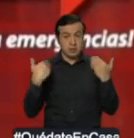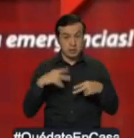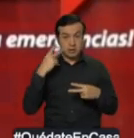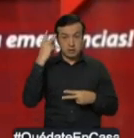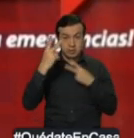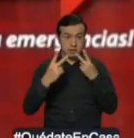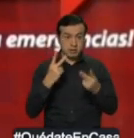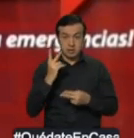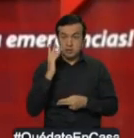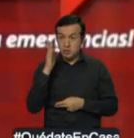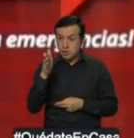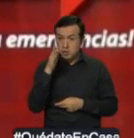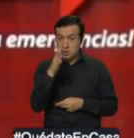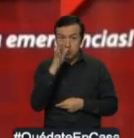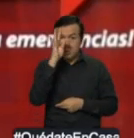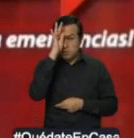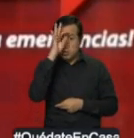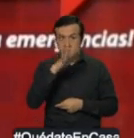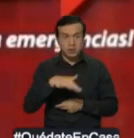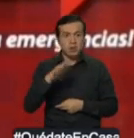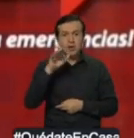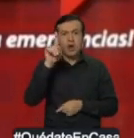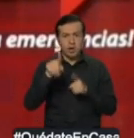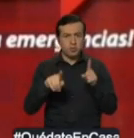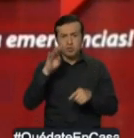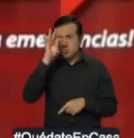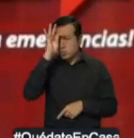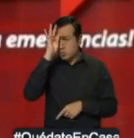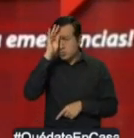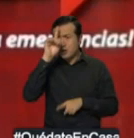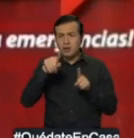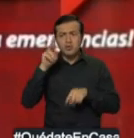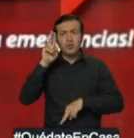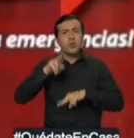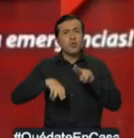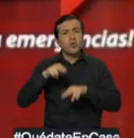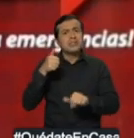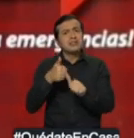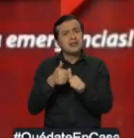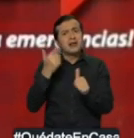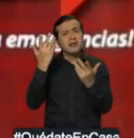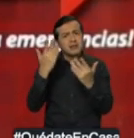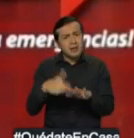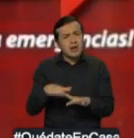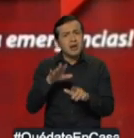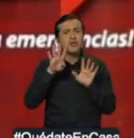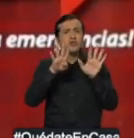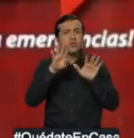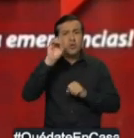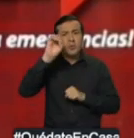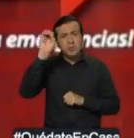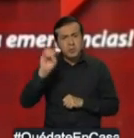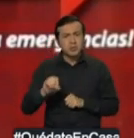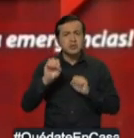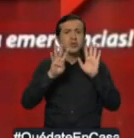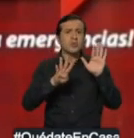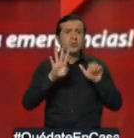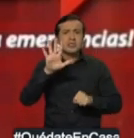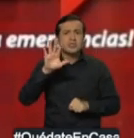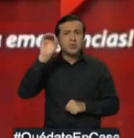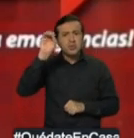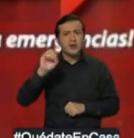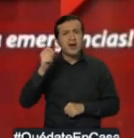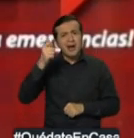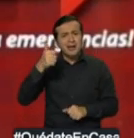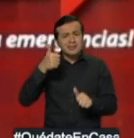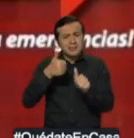suyas hospitales que están muy cerca de entregarse hospitales que tenemos al 90 95 por ciento de la obra